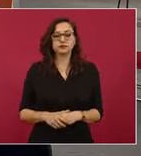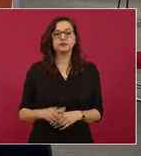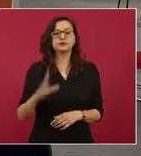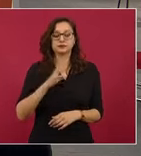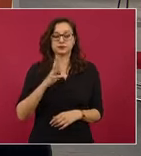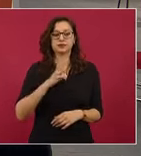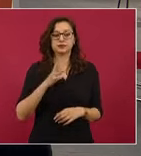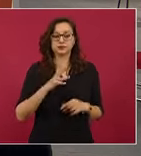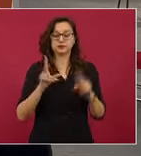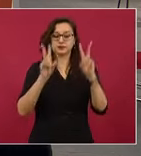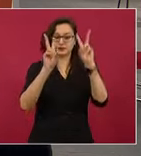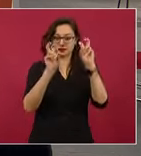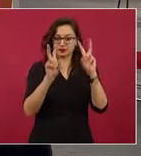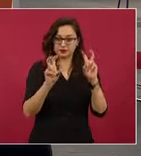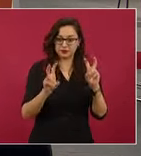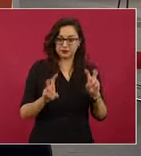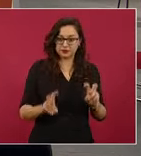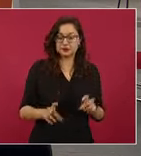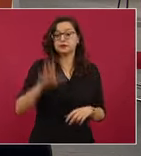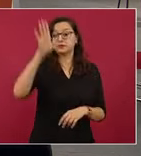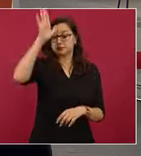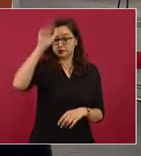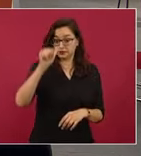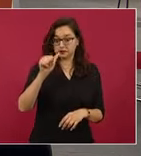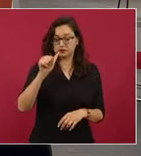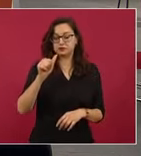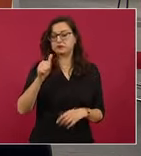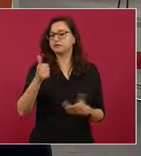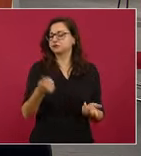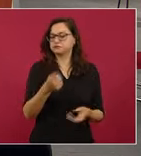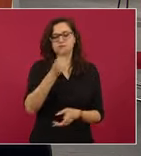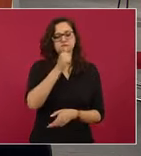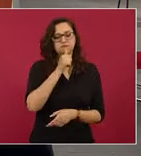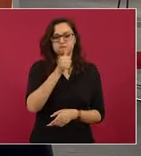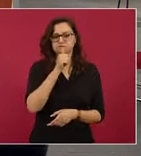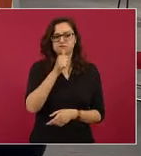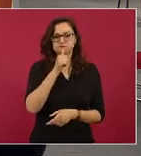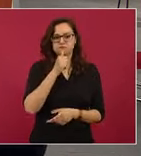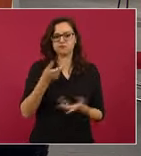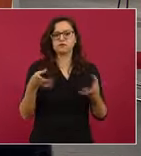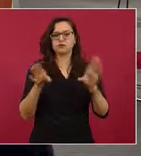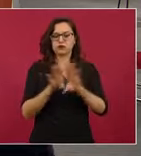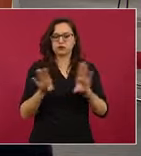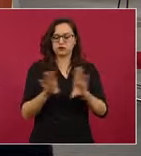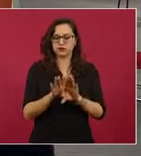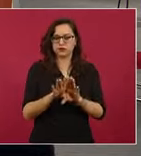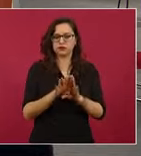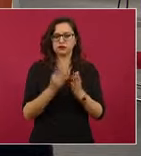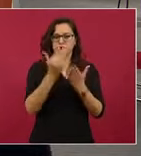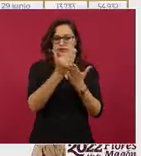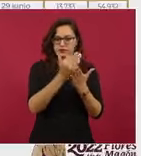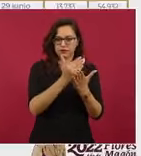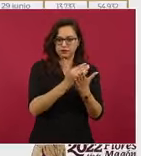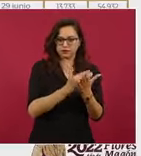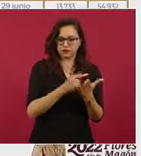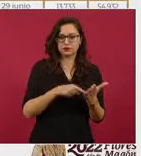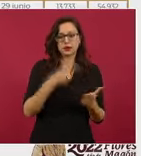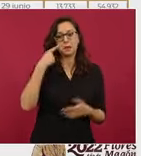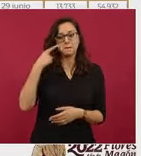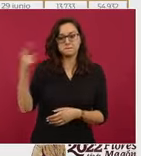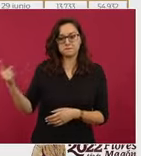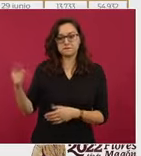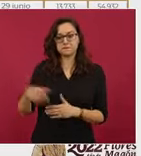quiero decirla, no está acordada todavía con las autoridades de esos lugares. Vamos a